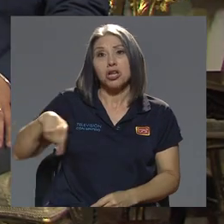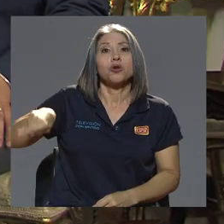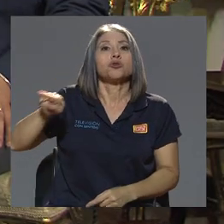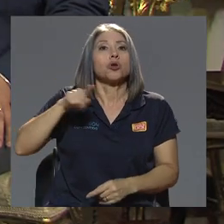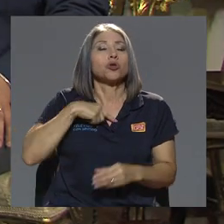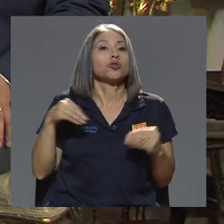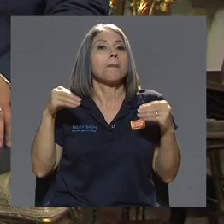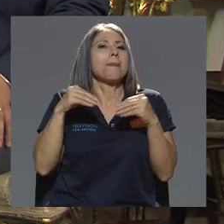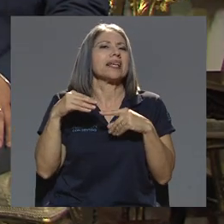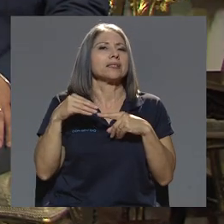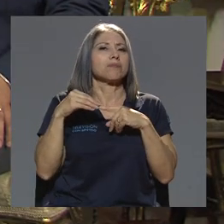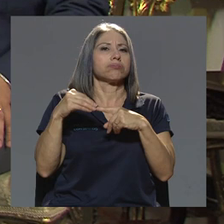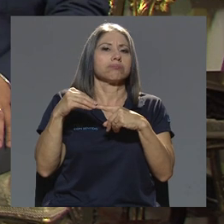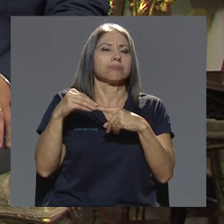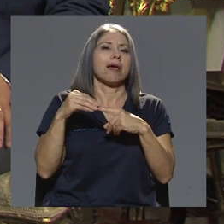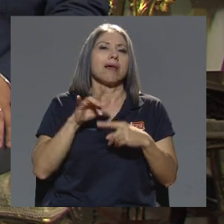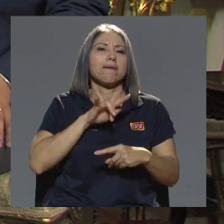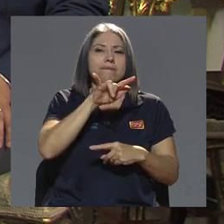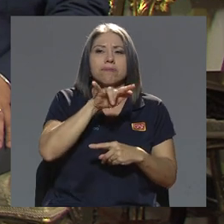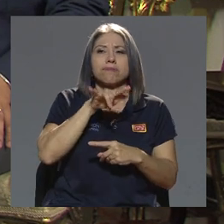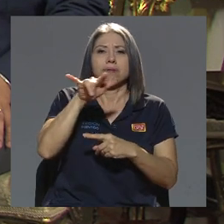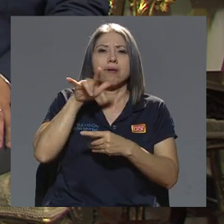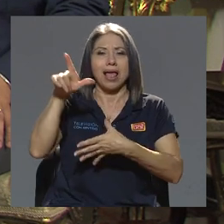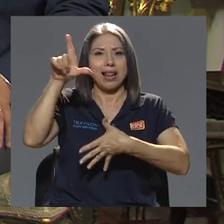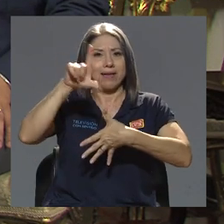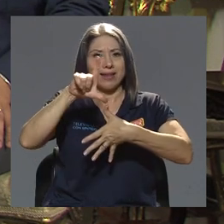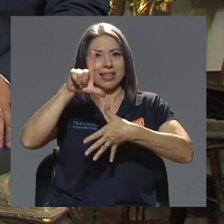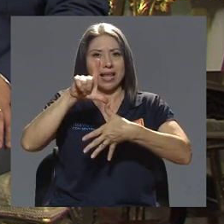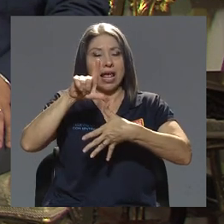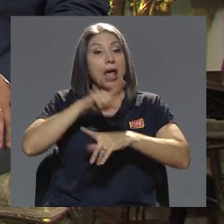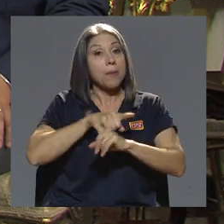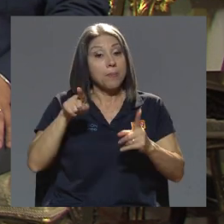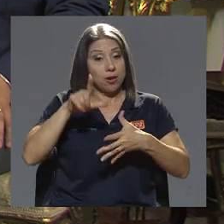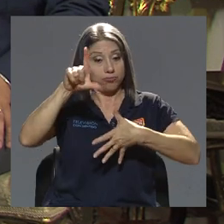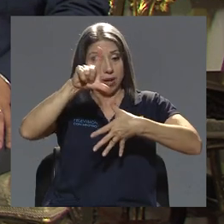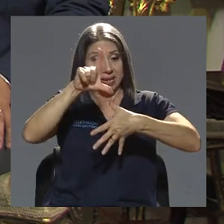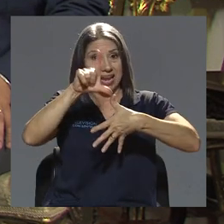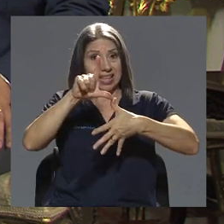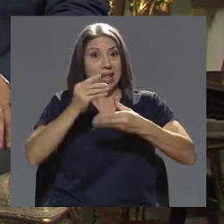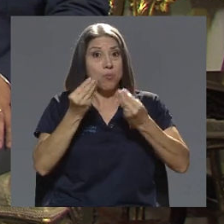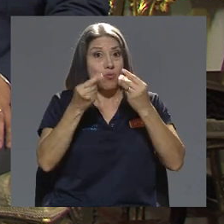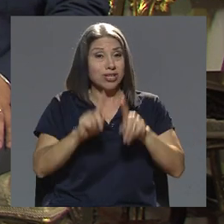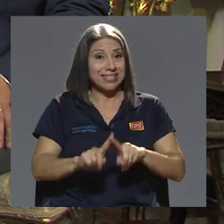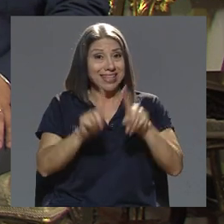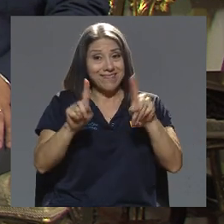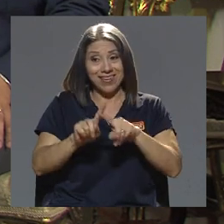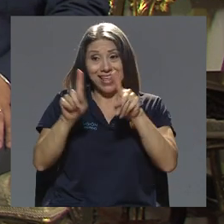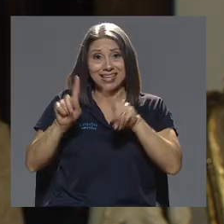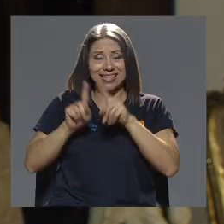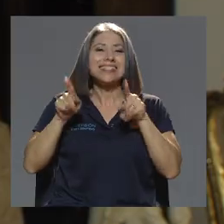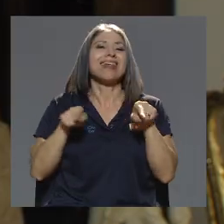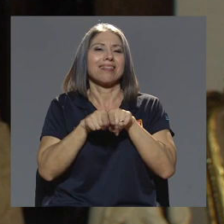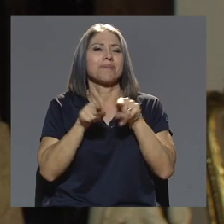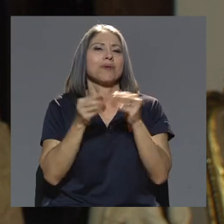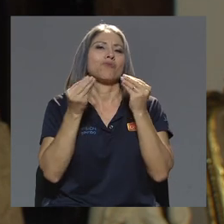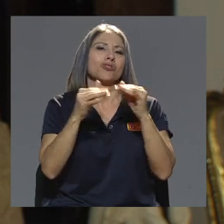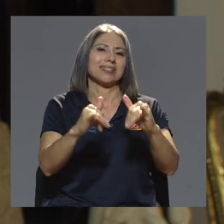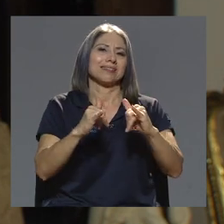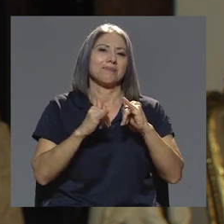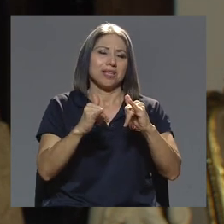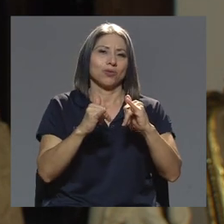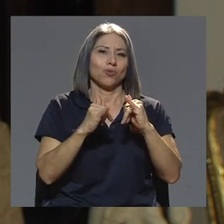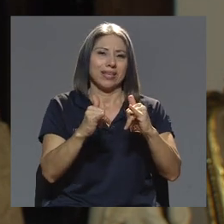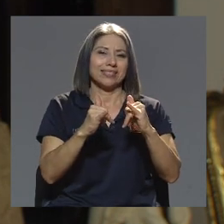América Latina. Y si bien es cierto, tenemos diferencias, tenemos muchas similitudes. Uh-huh. Entonces fui conociendo varios programas